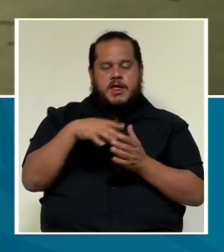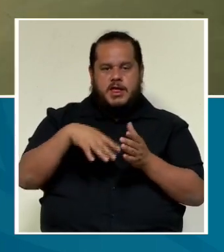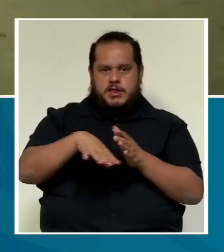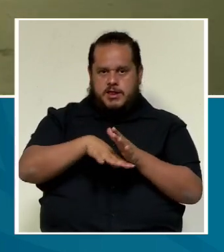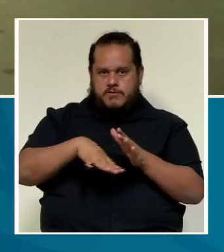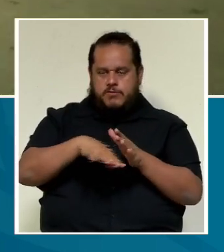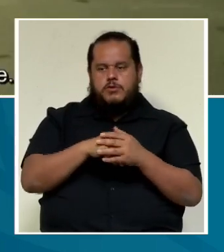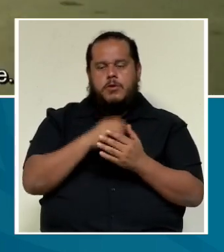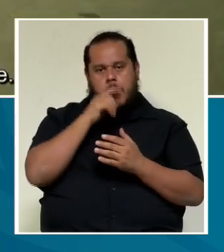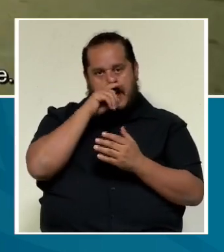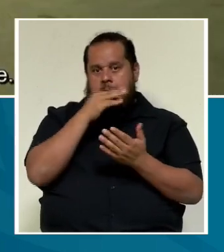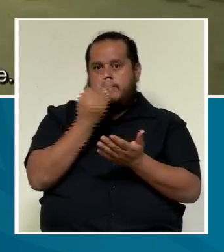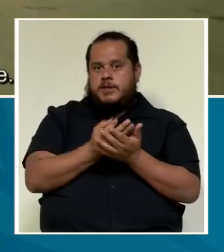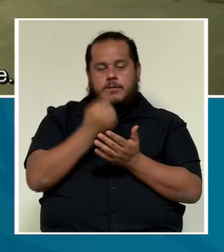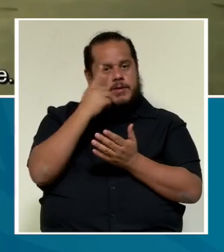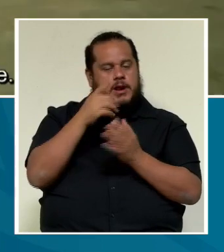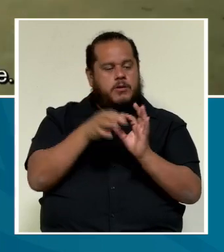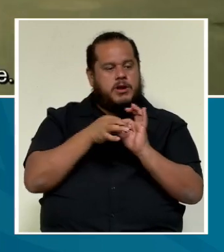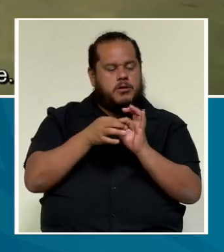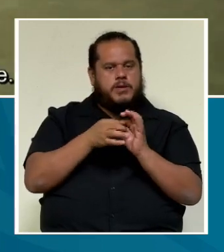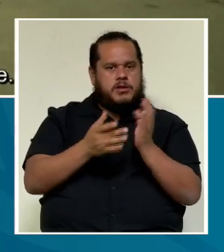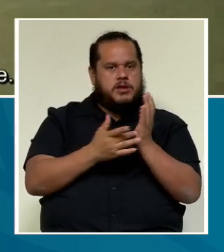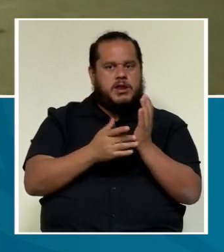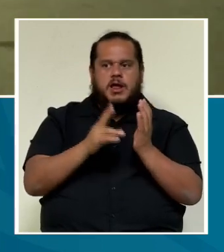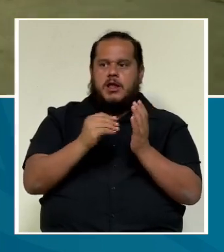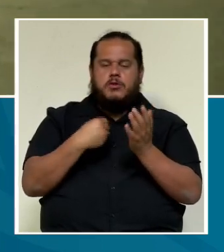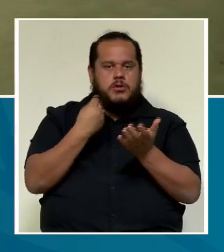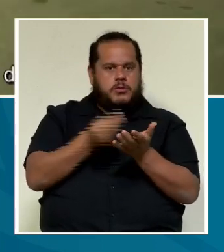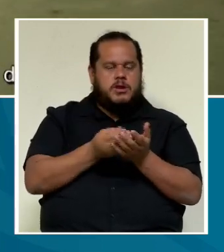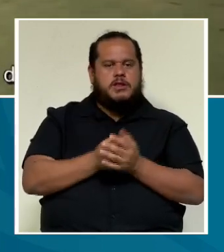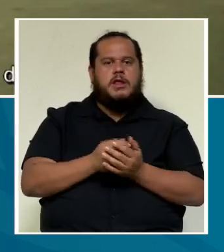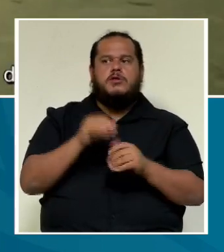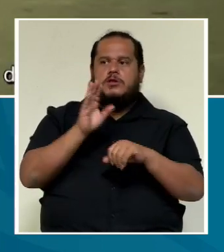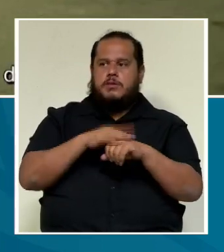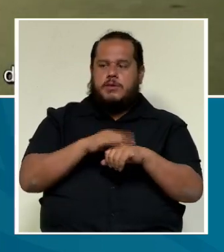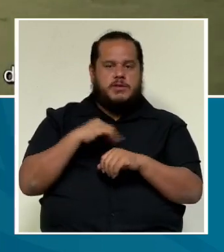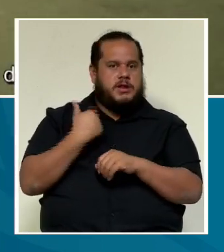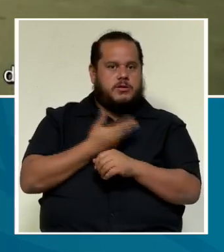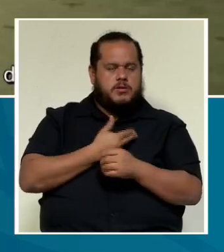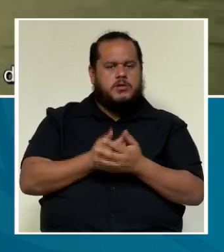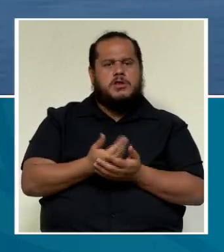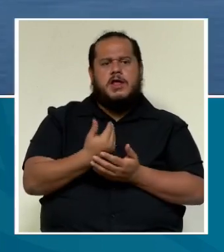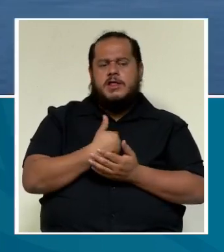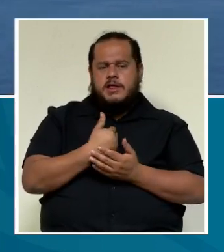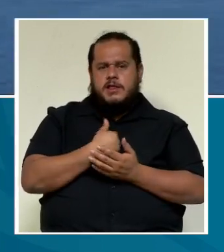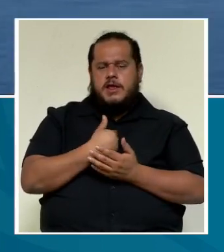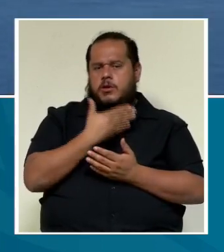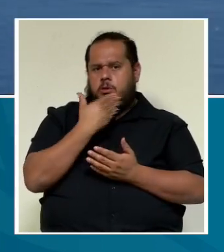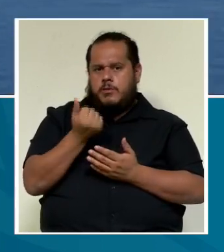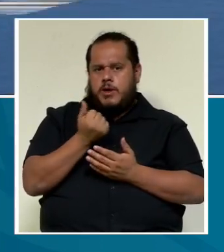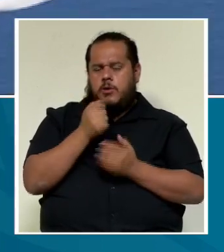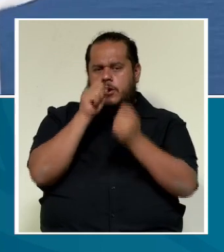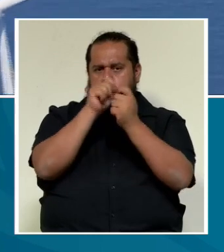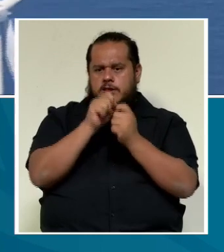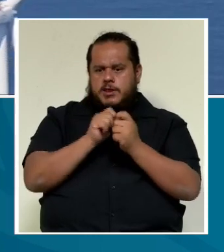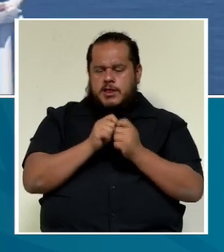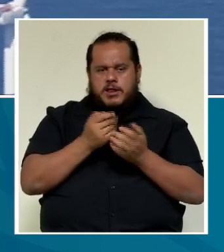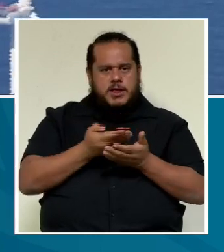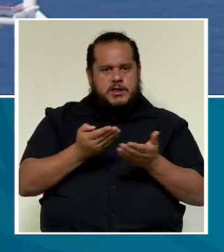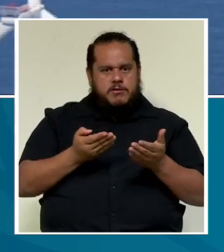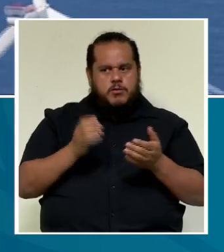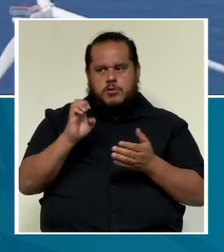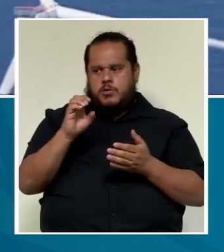financiamiento para una cooperación técnica no reembolsable, en donde nos va a permitir pues tener un mejor detalle del recurso